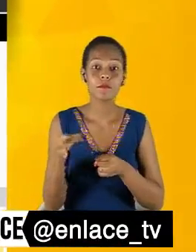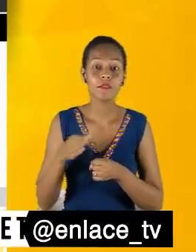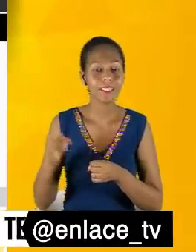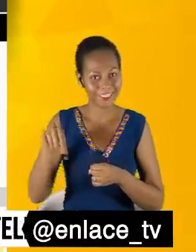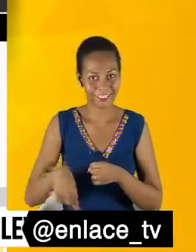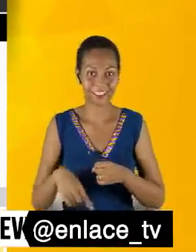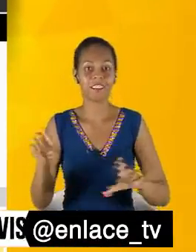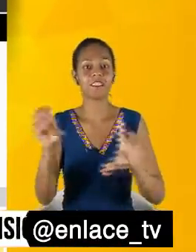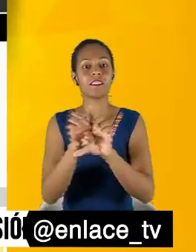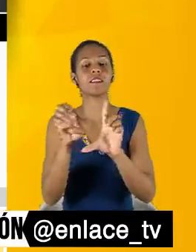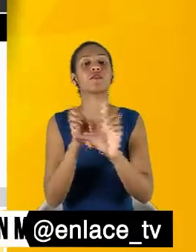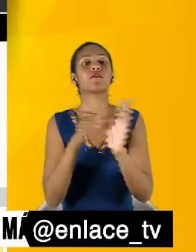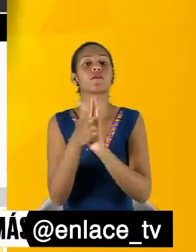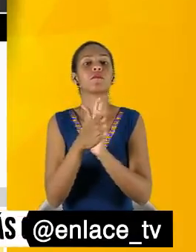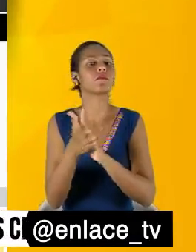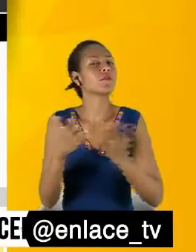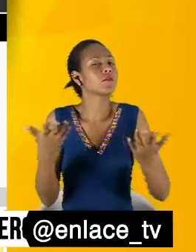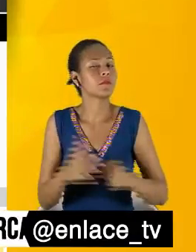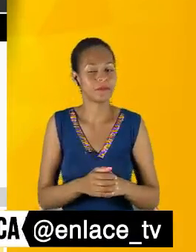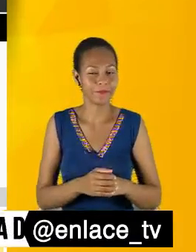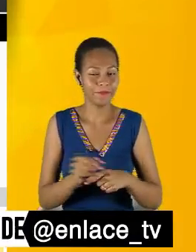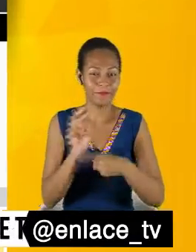las pueden hallar en nuestra página web